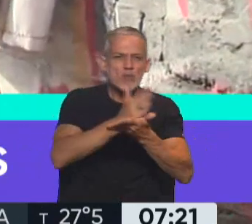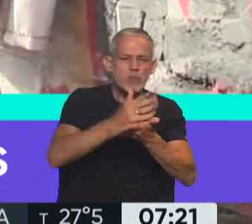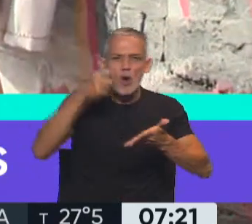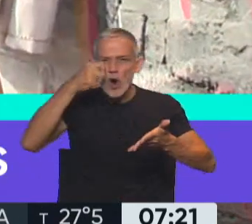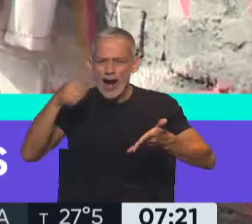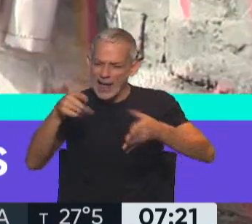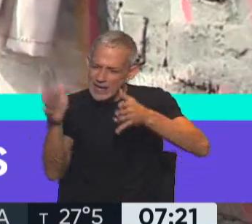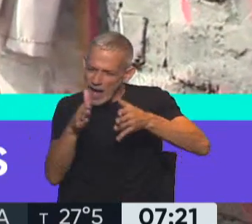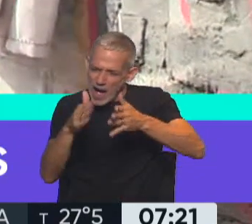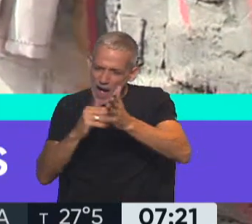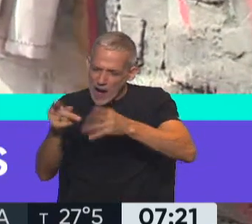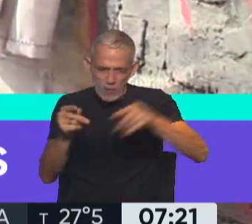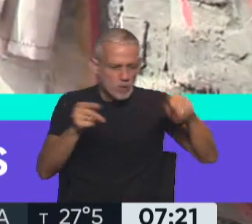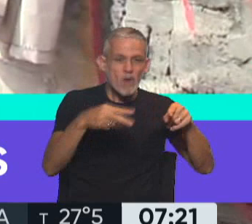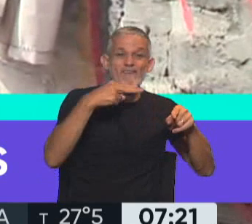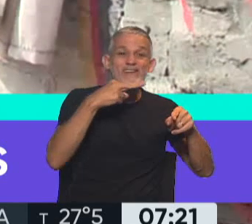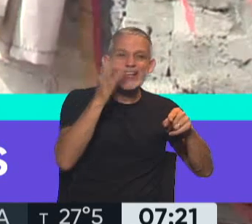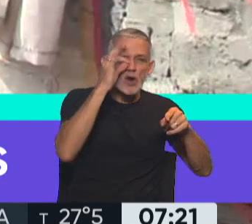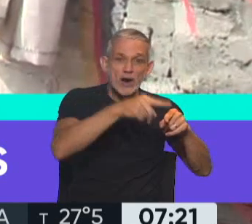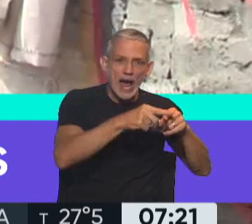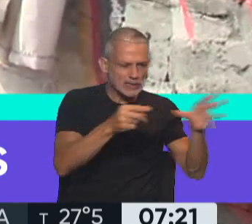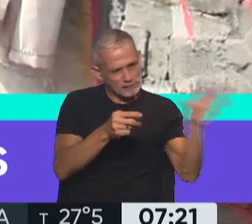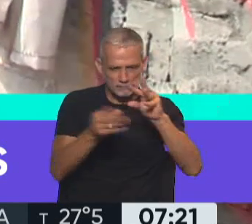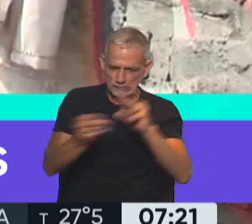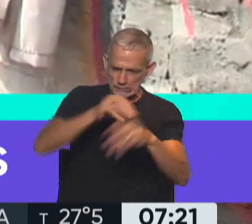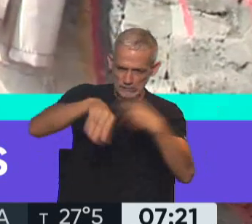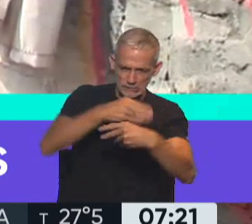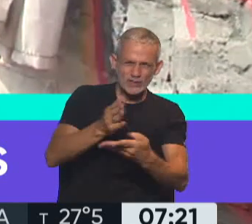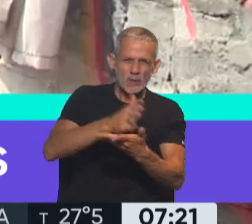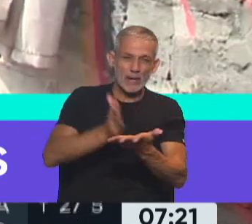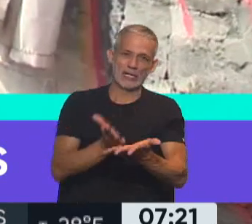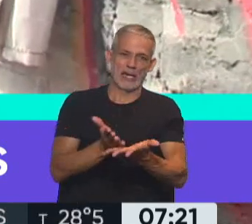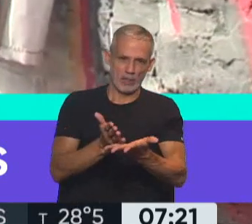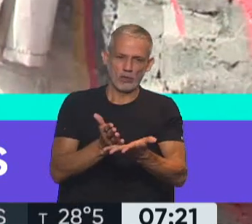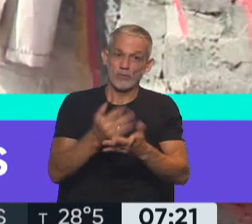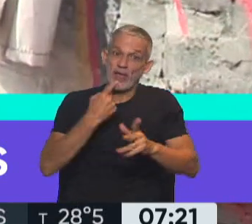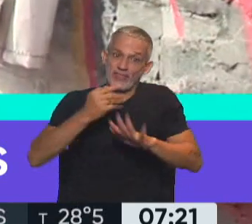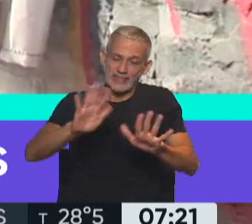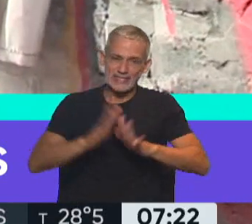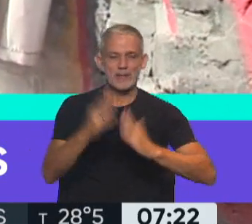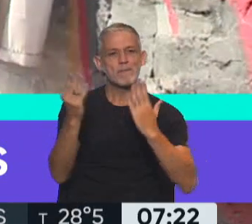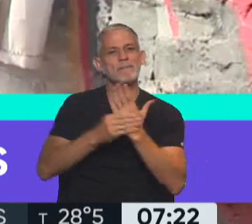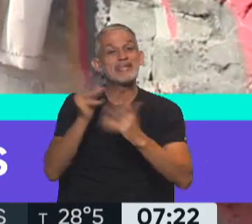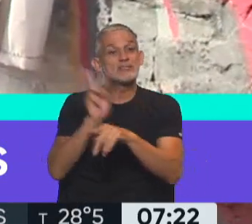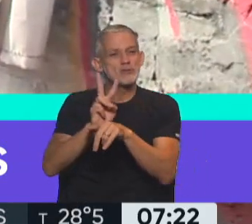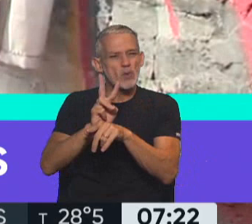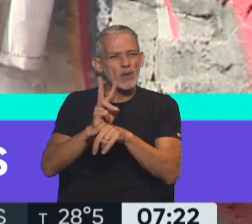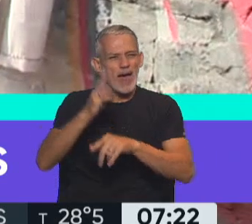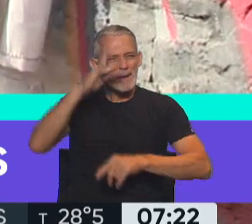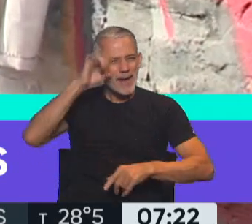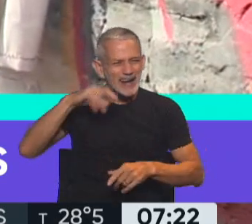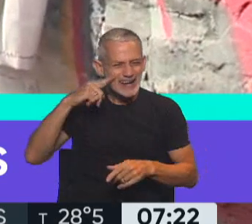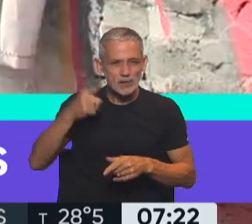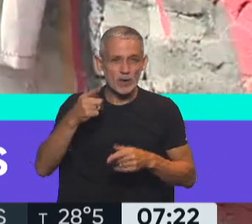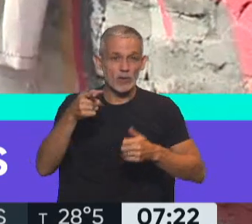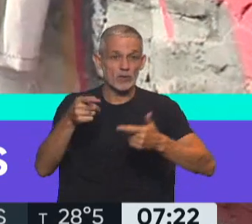con veneno para ratas. Lo que más llama la atención, y con lo que decía el ministro Berni, que en un minuto ustedes lo van